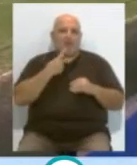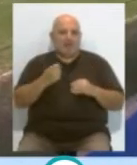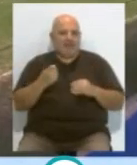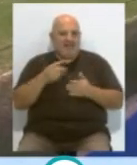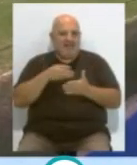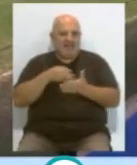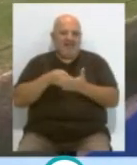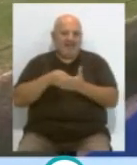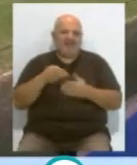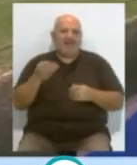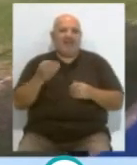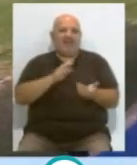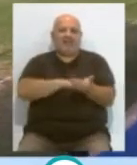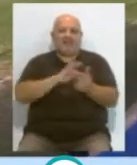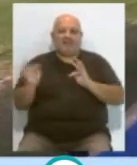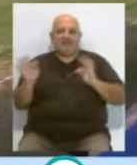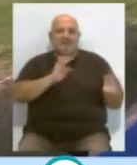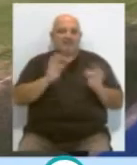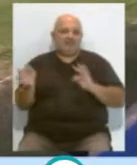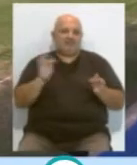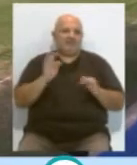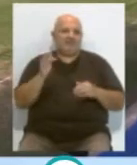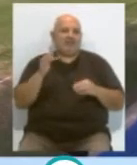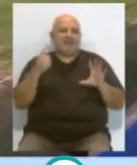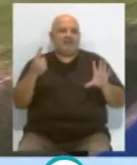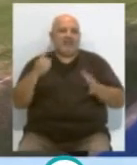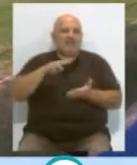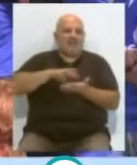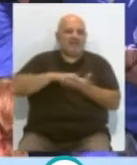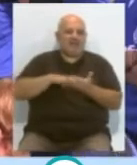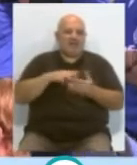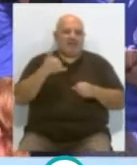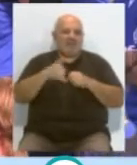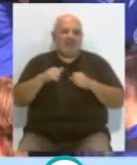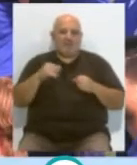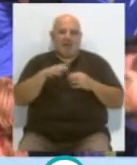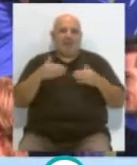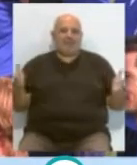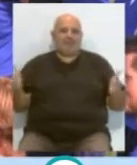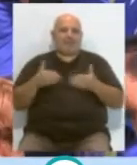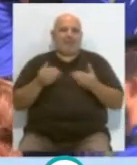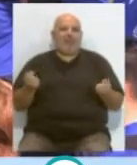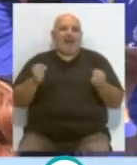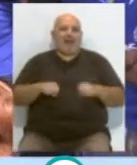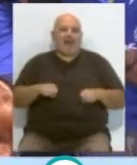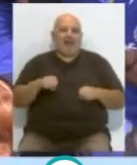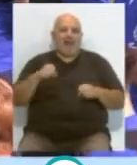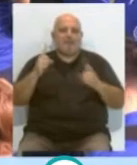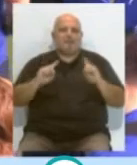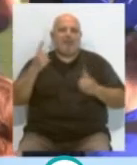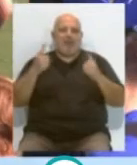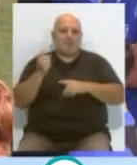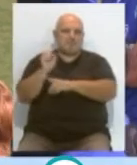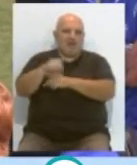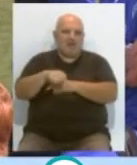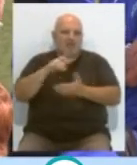Jugaban casi de lateral derecho y lateral izquierdo con seis defensas, pero que físicamente lo pasó por arriba ese Inter al Fútbol Club Barcelona. Incluso